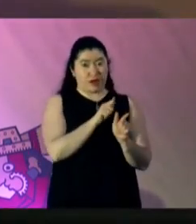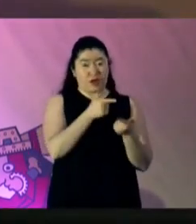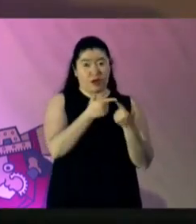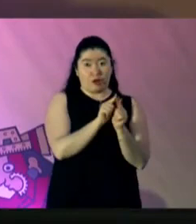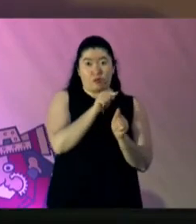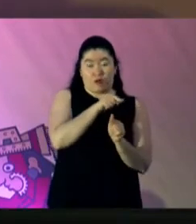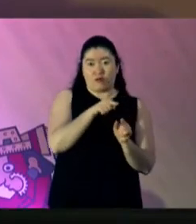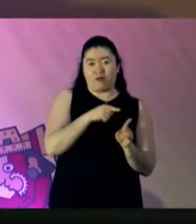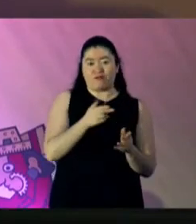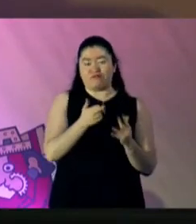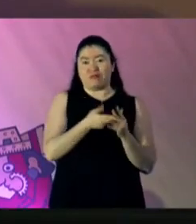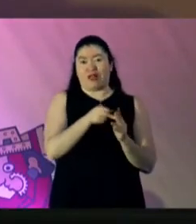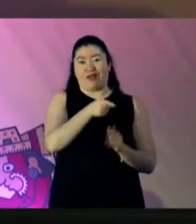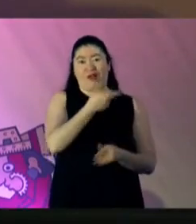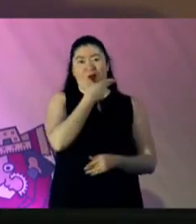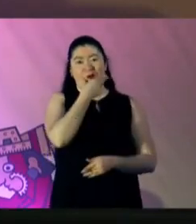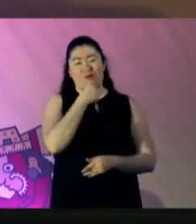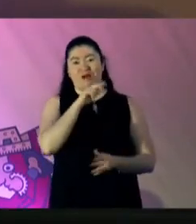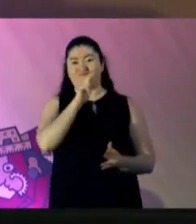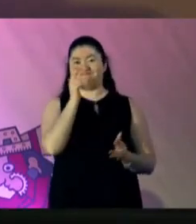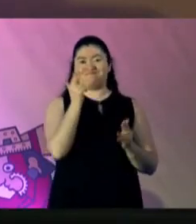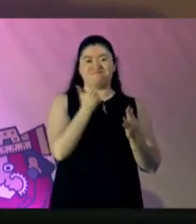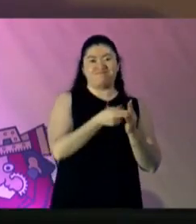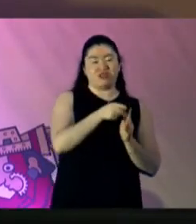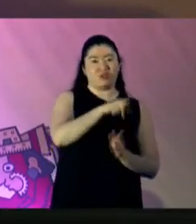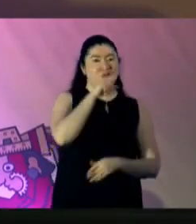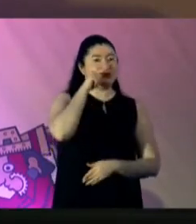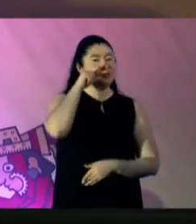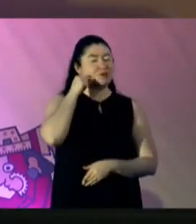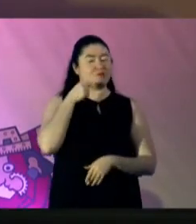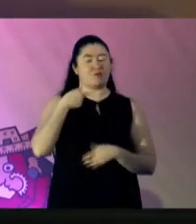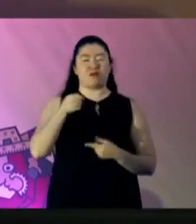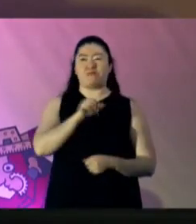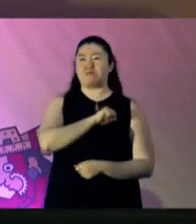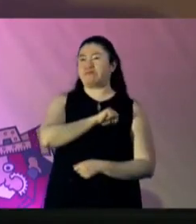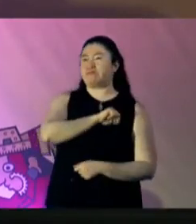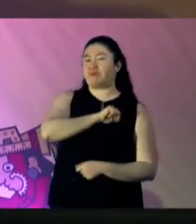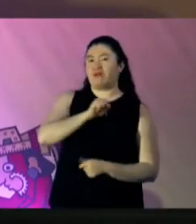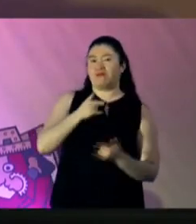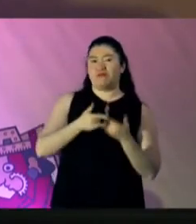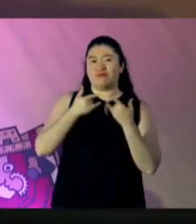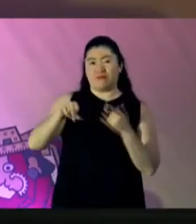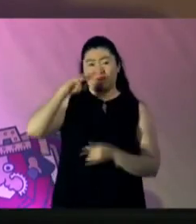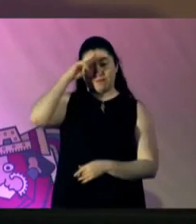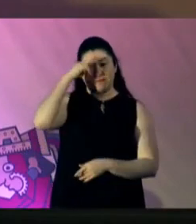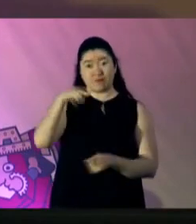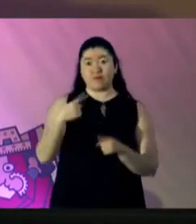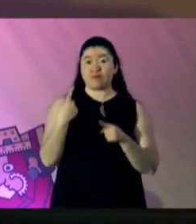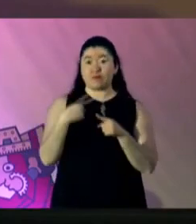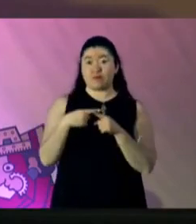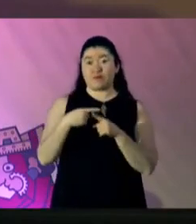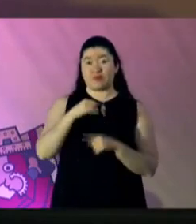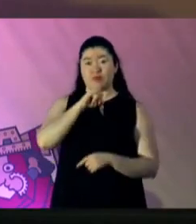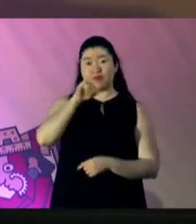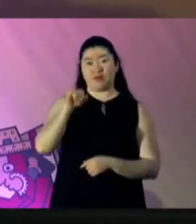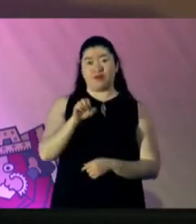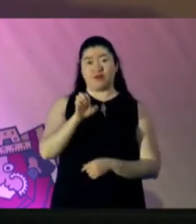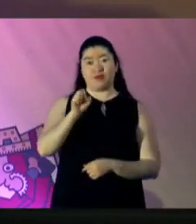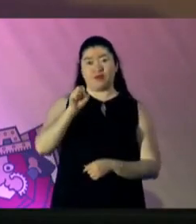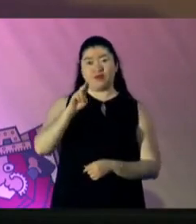el autor material que es uno de los grandes villanos de la historia de méxico que fue jesús